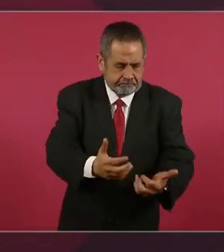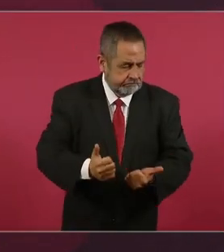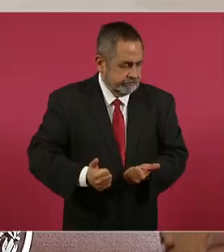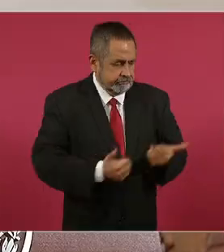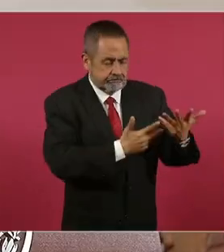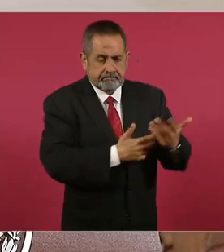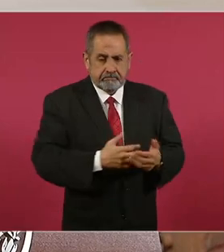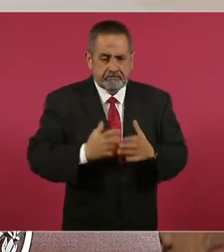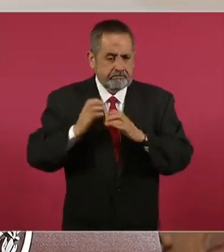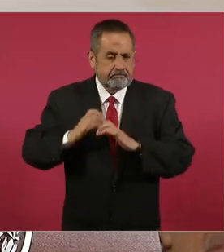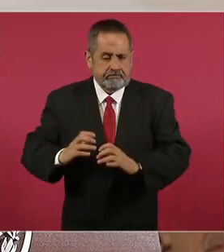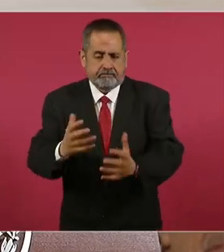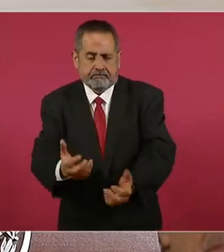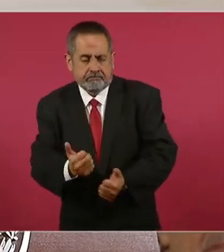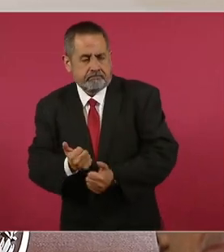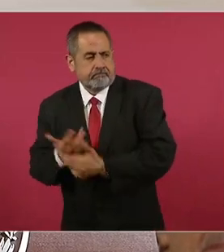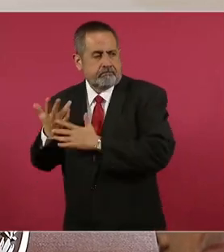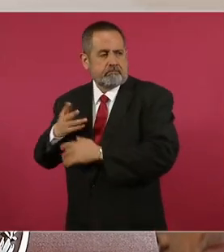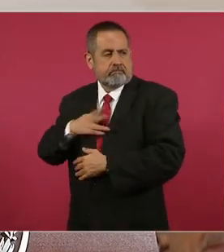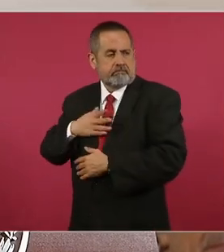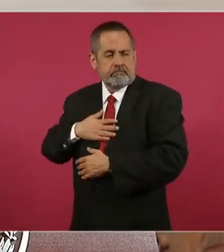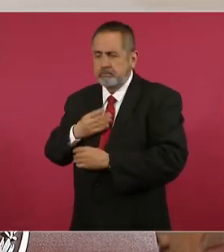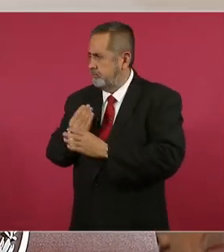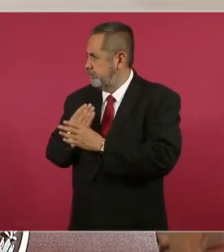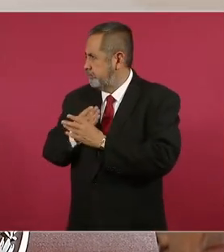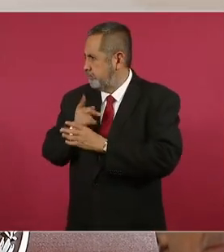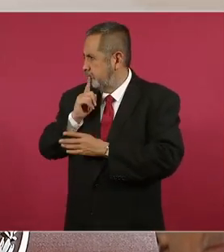sus fallecidos.